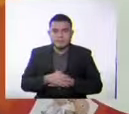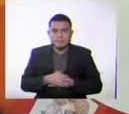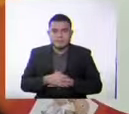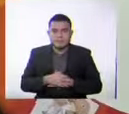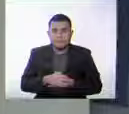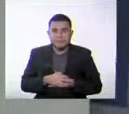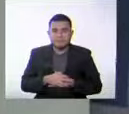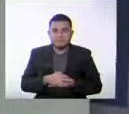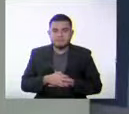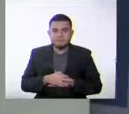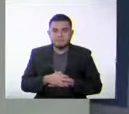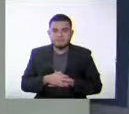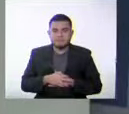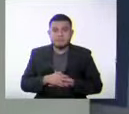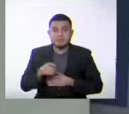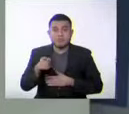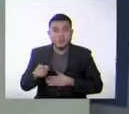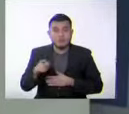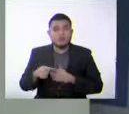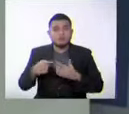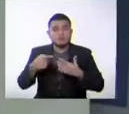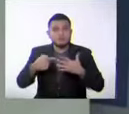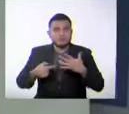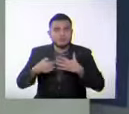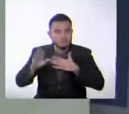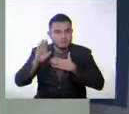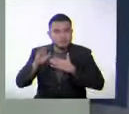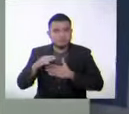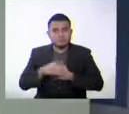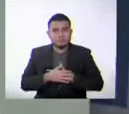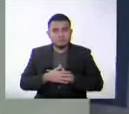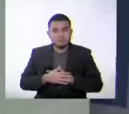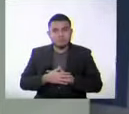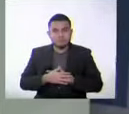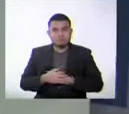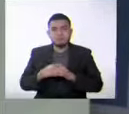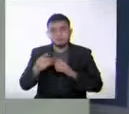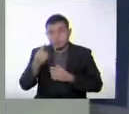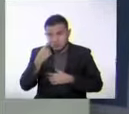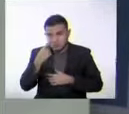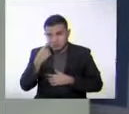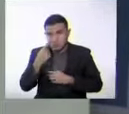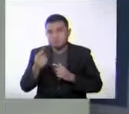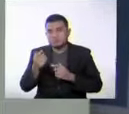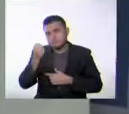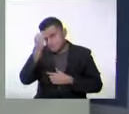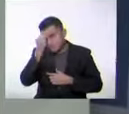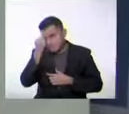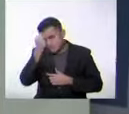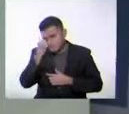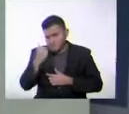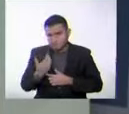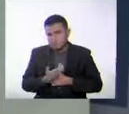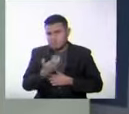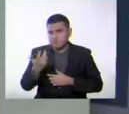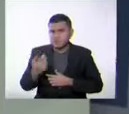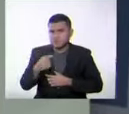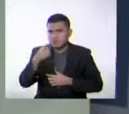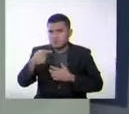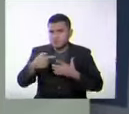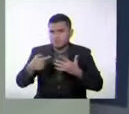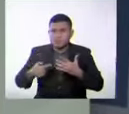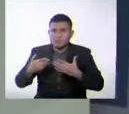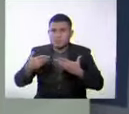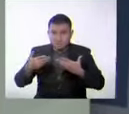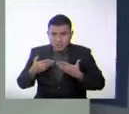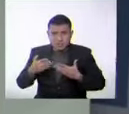acá este derecho, este deber, que es un mundo. Conocer, conocer todos tus deberes y